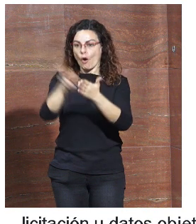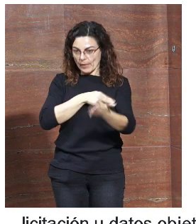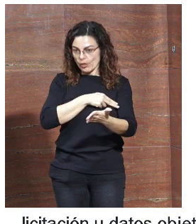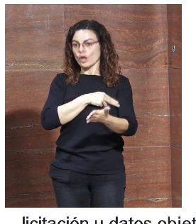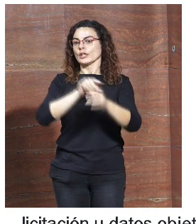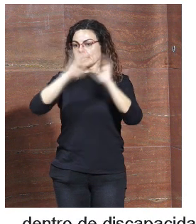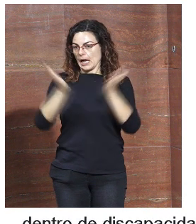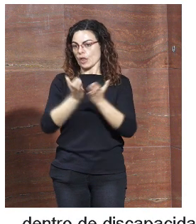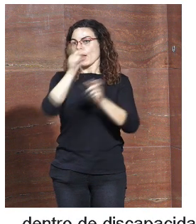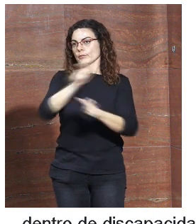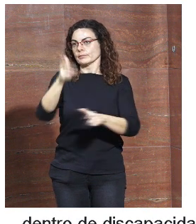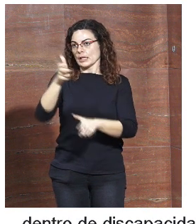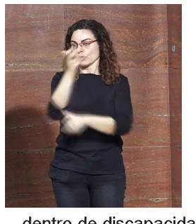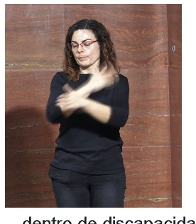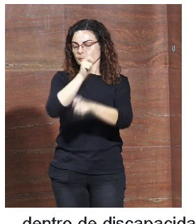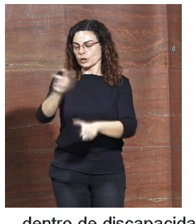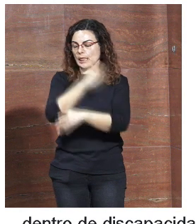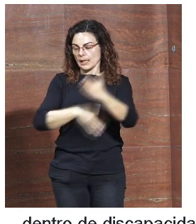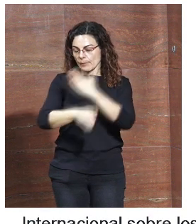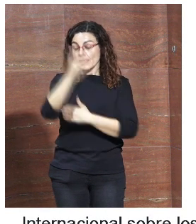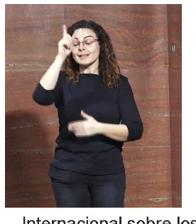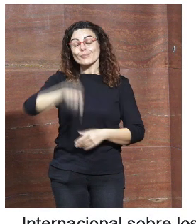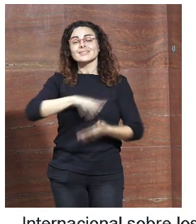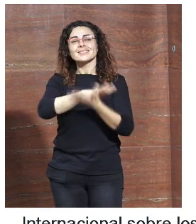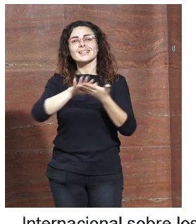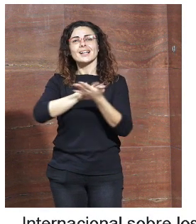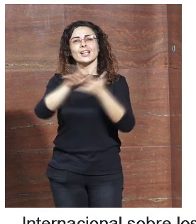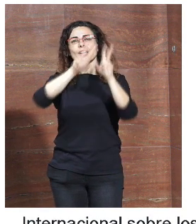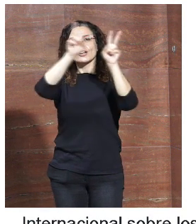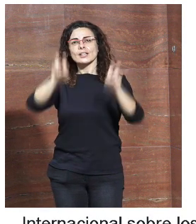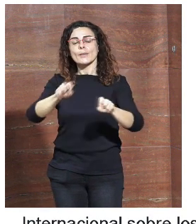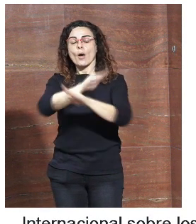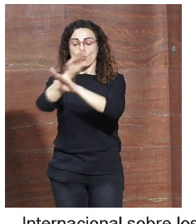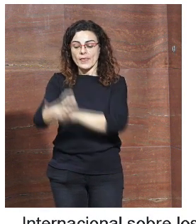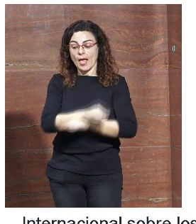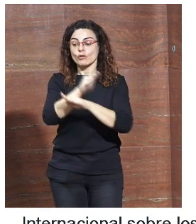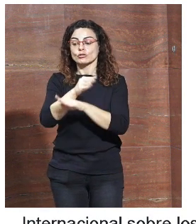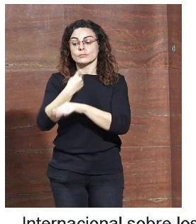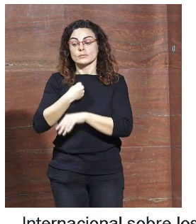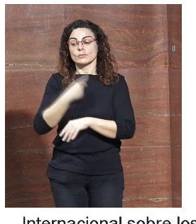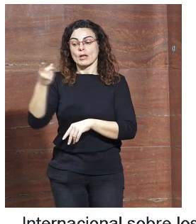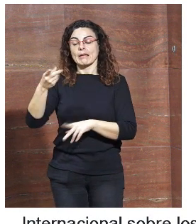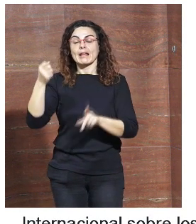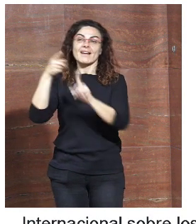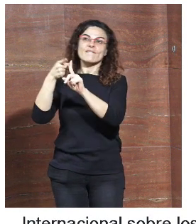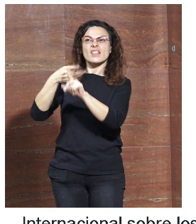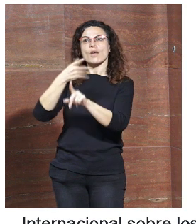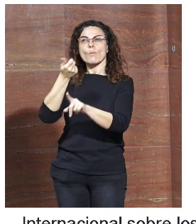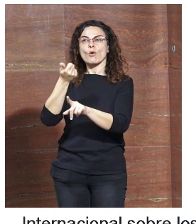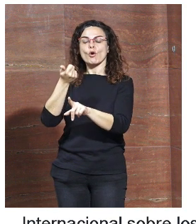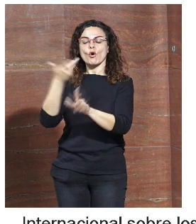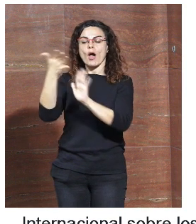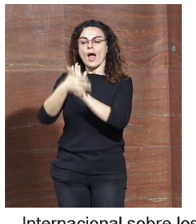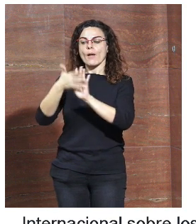con Discapacidad, ¿no? Se está hablando también mucho del tema de los cuidados, ¿no? Aquí hacemos también referencia a